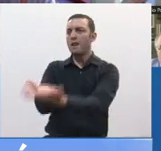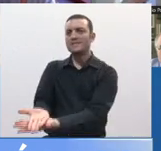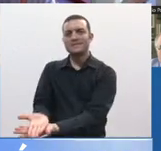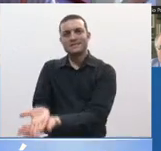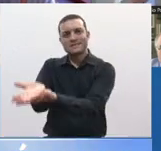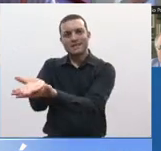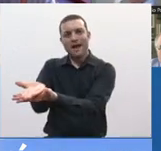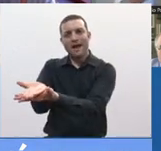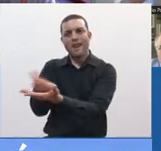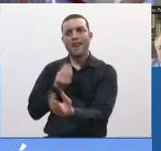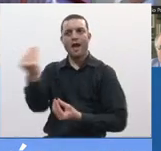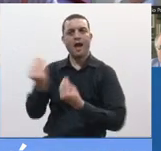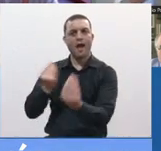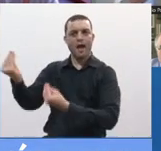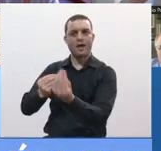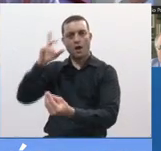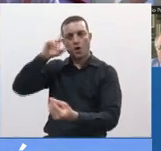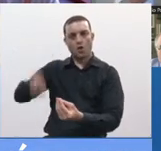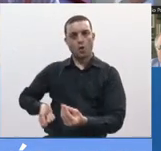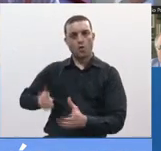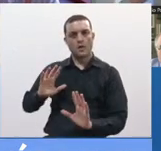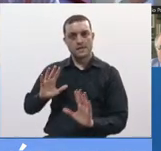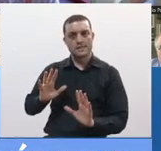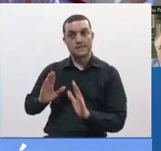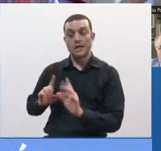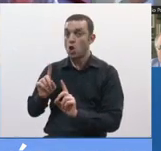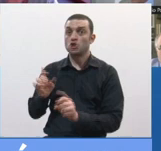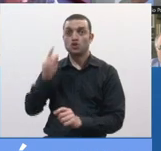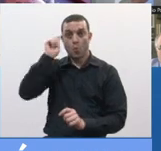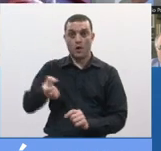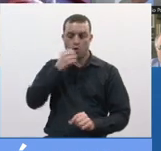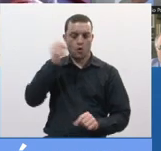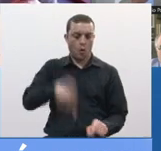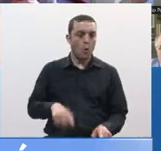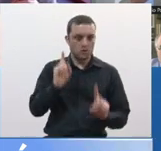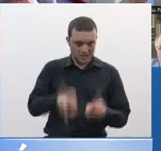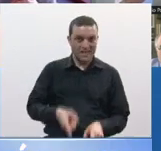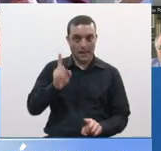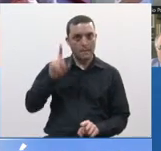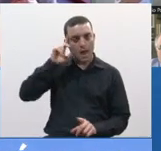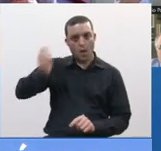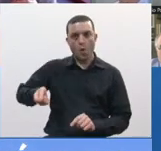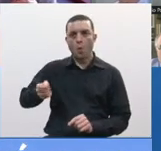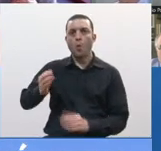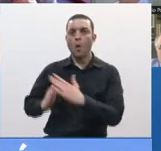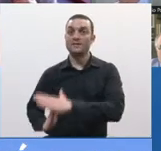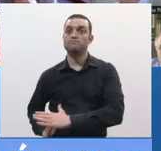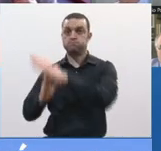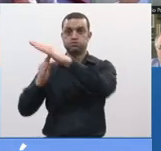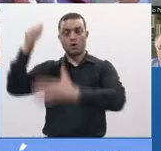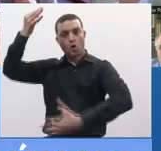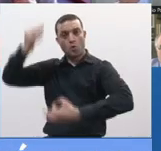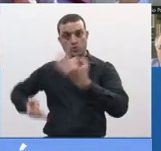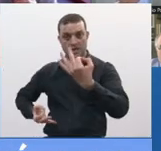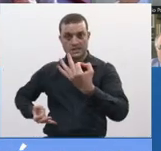eligen no solamente los tribunales inferiores, sino la Corte Suprema de Justicia. Hay diferencias, por supuesto, en los acuerdos. Algunos son